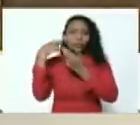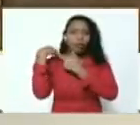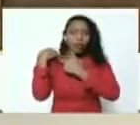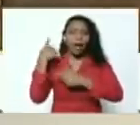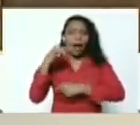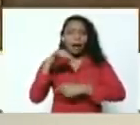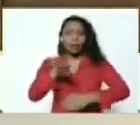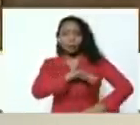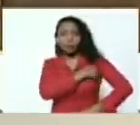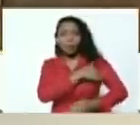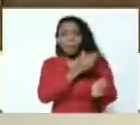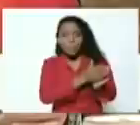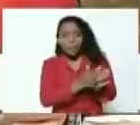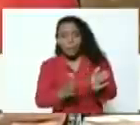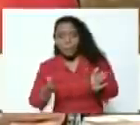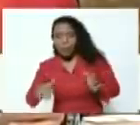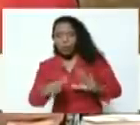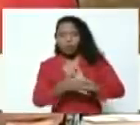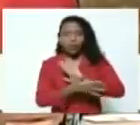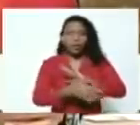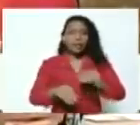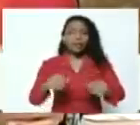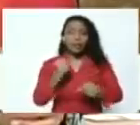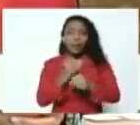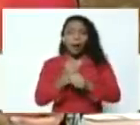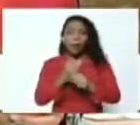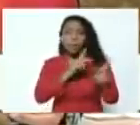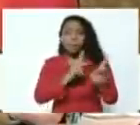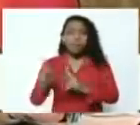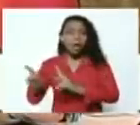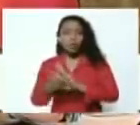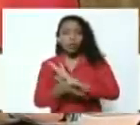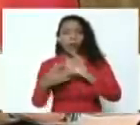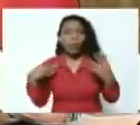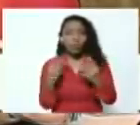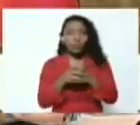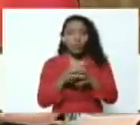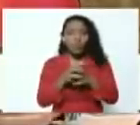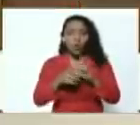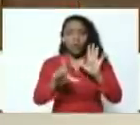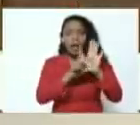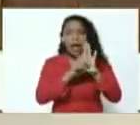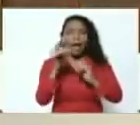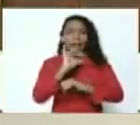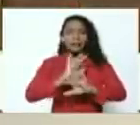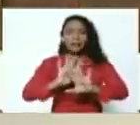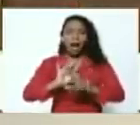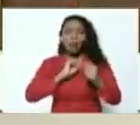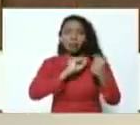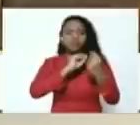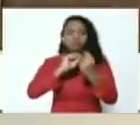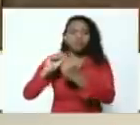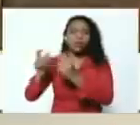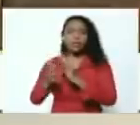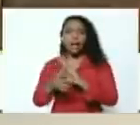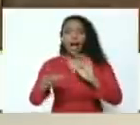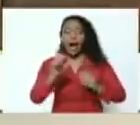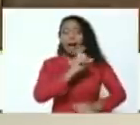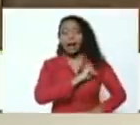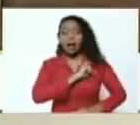portafolio. El plan legislativo tiene un conjunto de leyes que ya fueron discutidas entre enero y